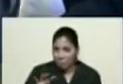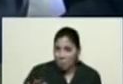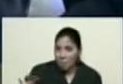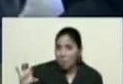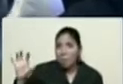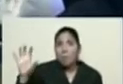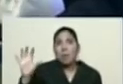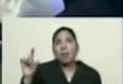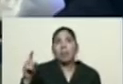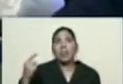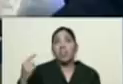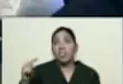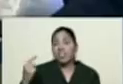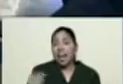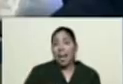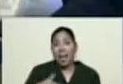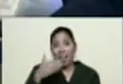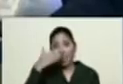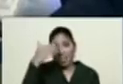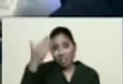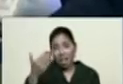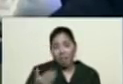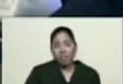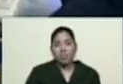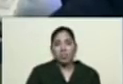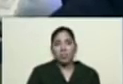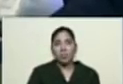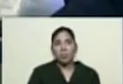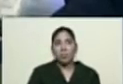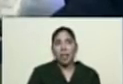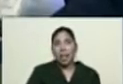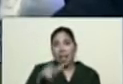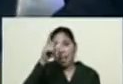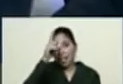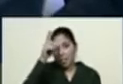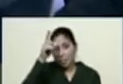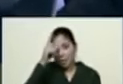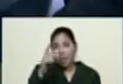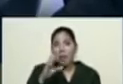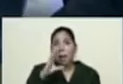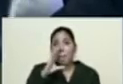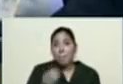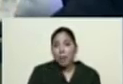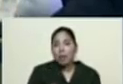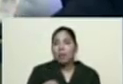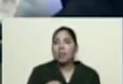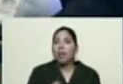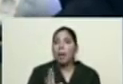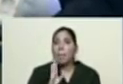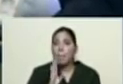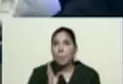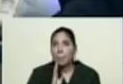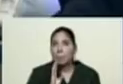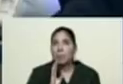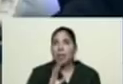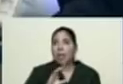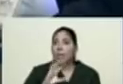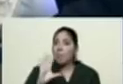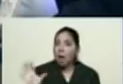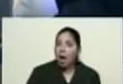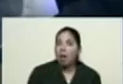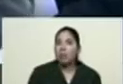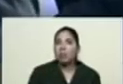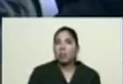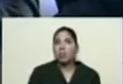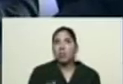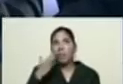Árabe Democrática Saharaui, Túnez, Alemania, Bélgica, Bulgaria, España, Francia, Italia, Reino Unido,